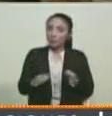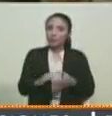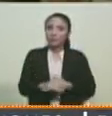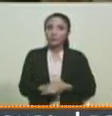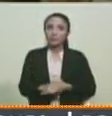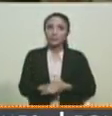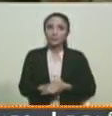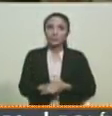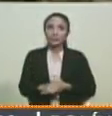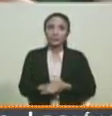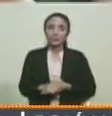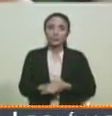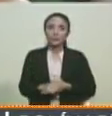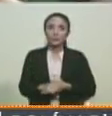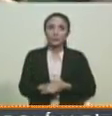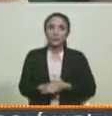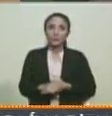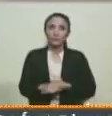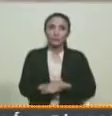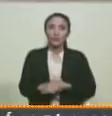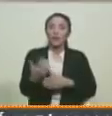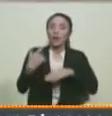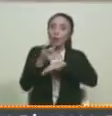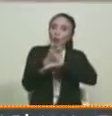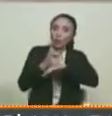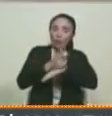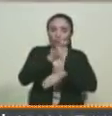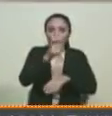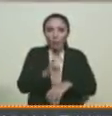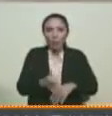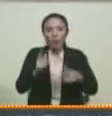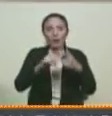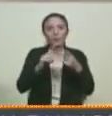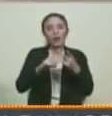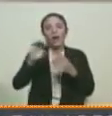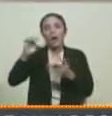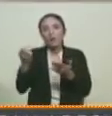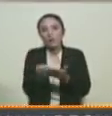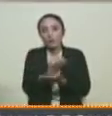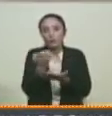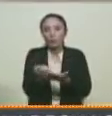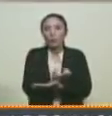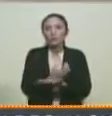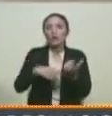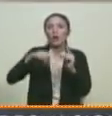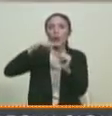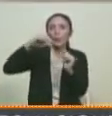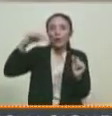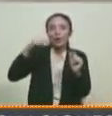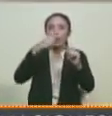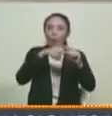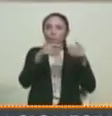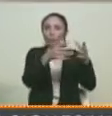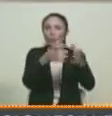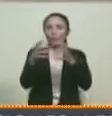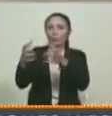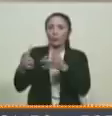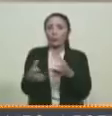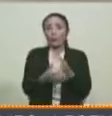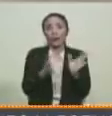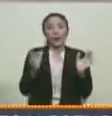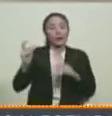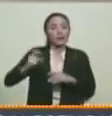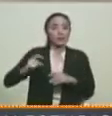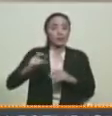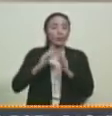a los gobernadores, al candidato Bertucci, al partido COPEI, necesito